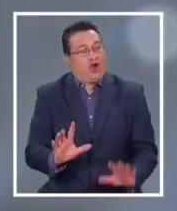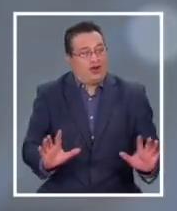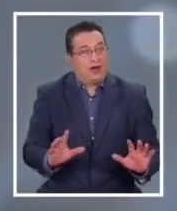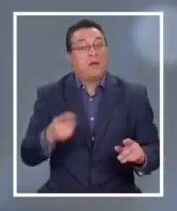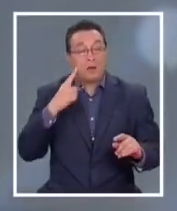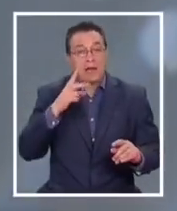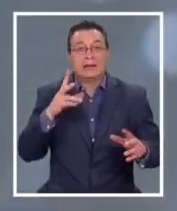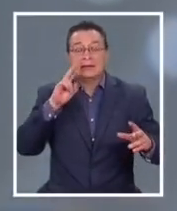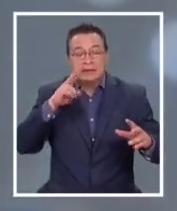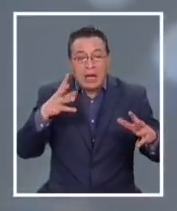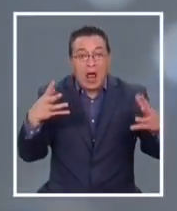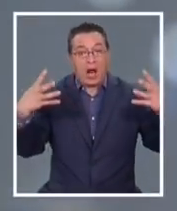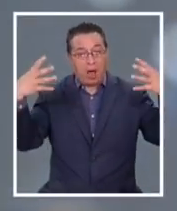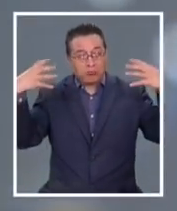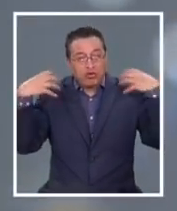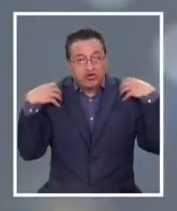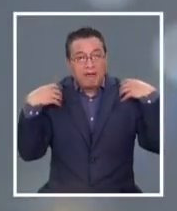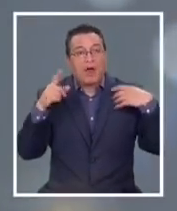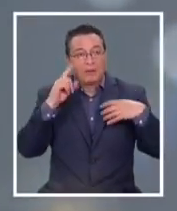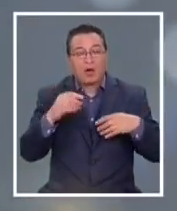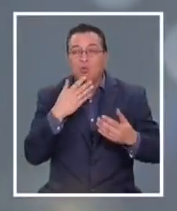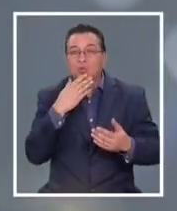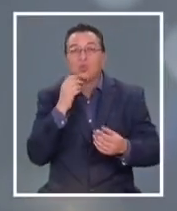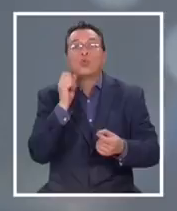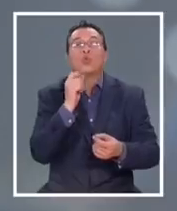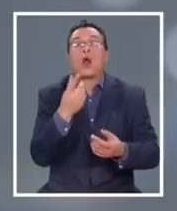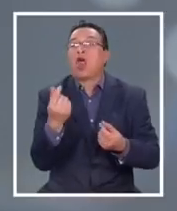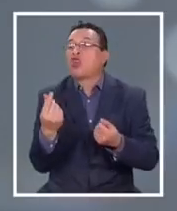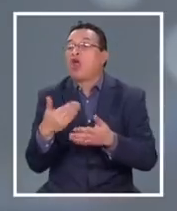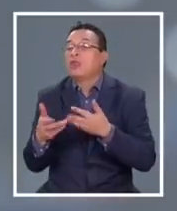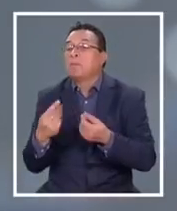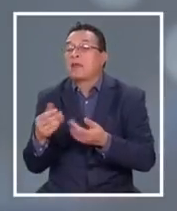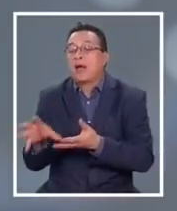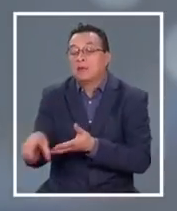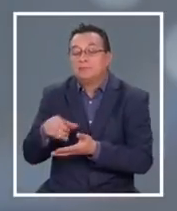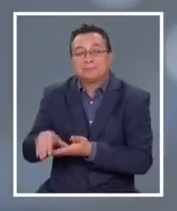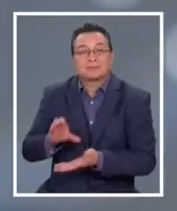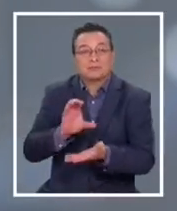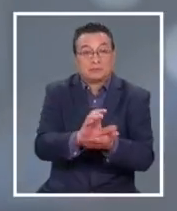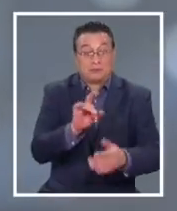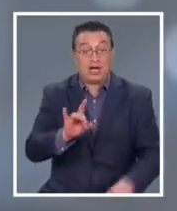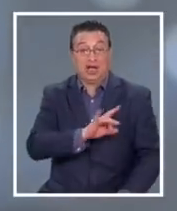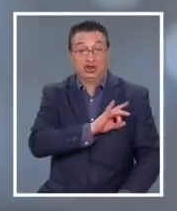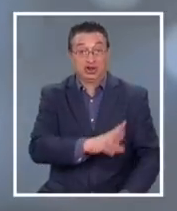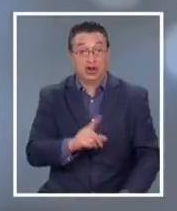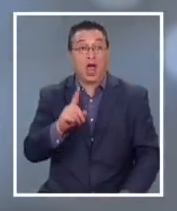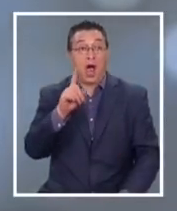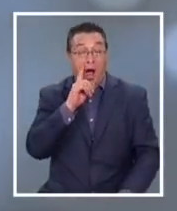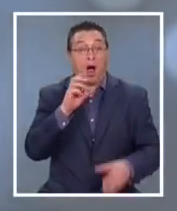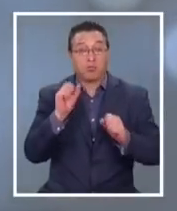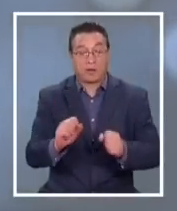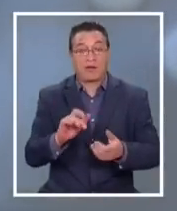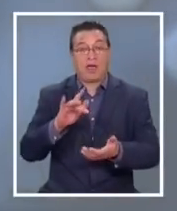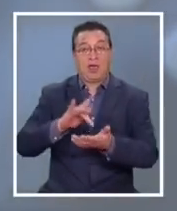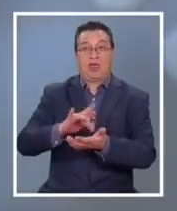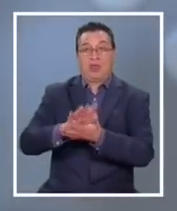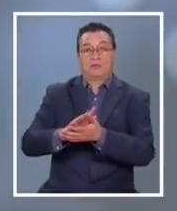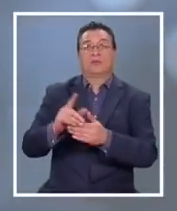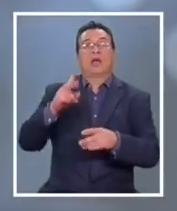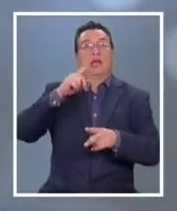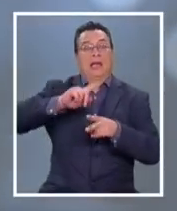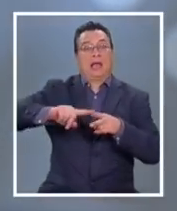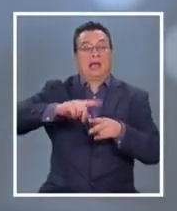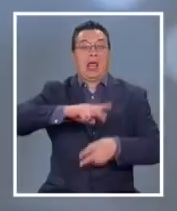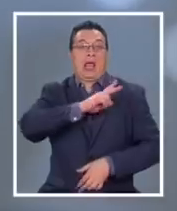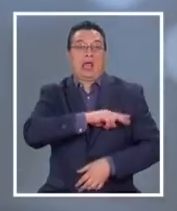al contrario de lo que tú dices, es proponer fuentes de financiamiento. Mira, estamos de acuerdo que Chile está en condiciones de emitir deuda a tasas muy